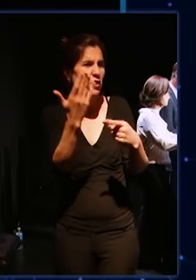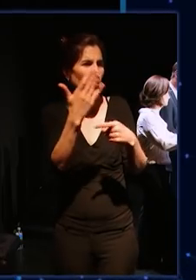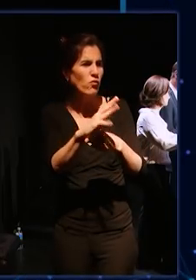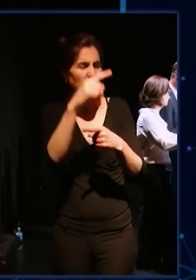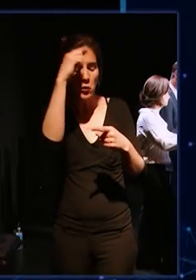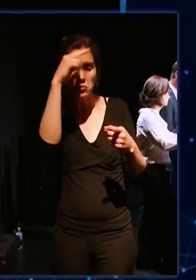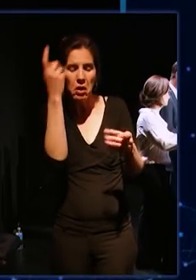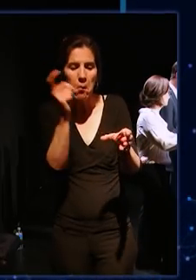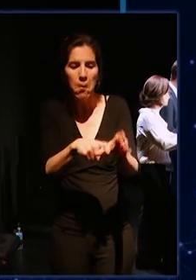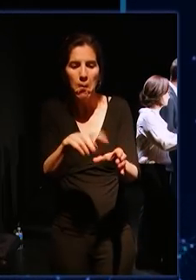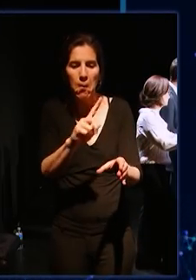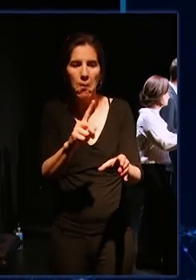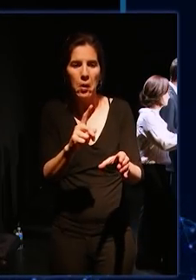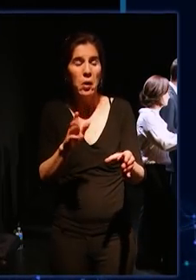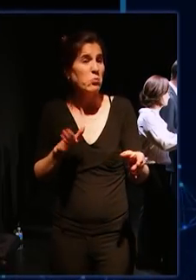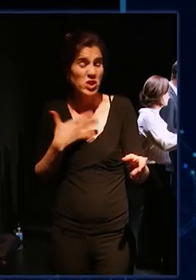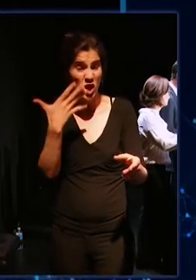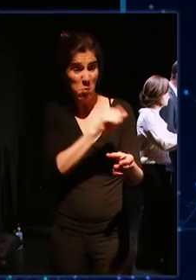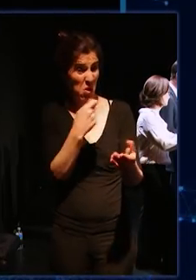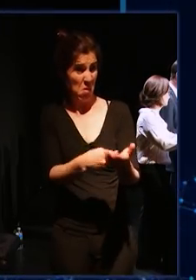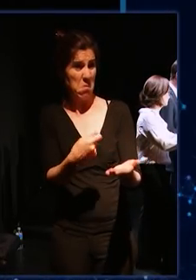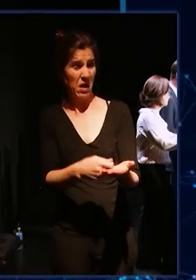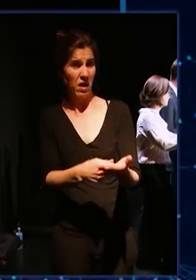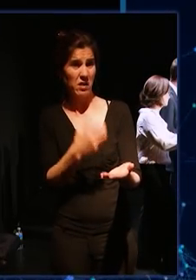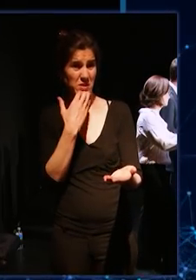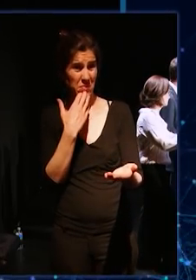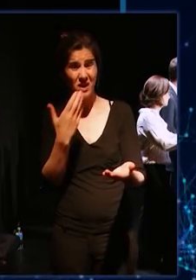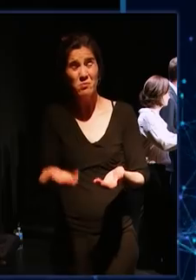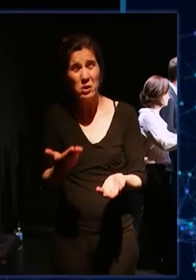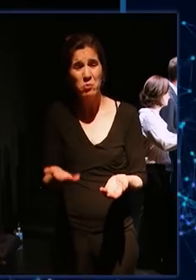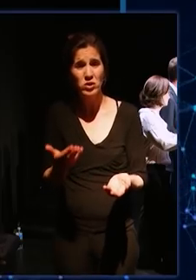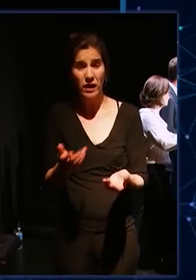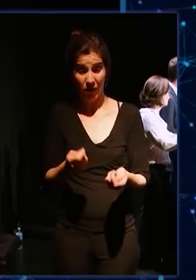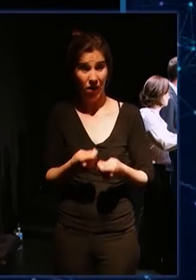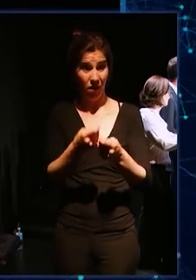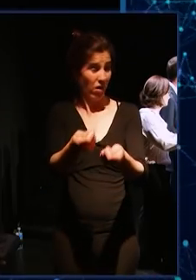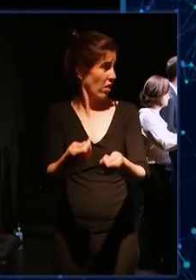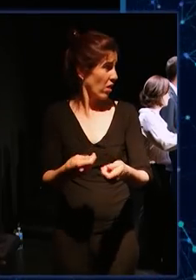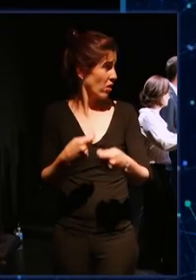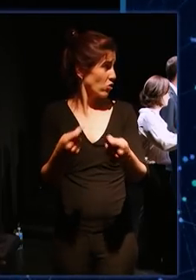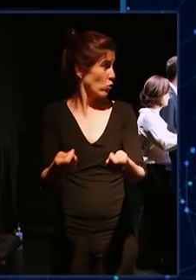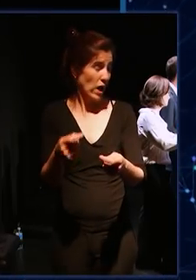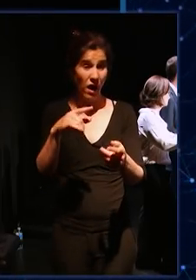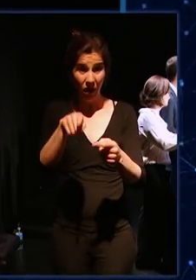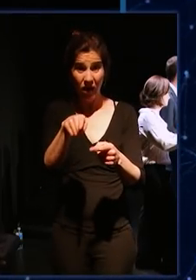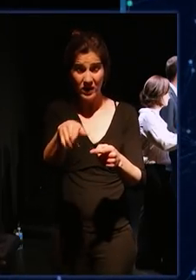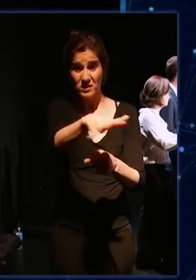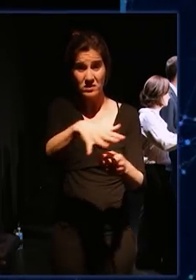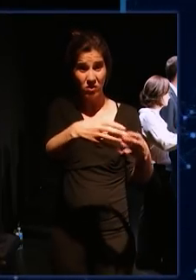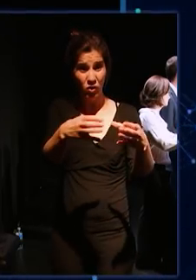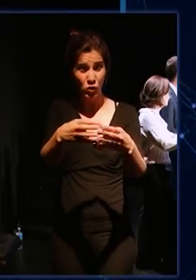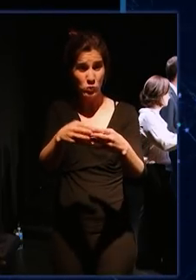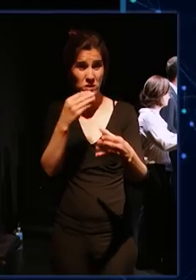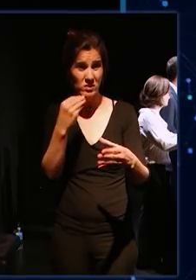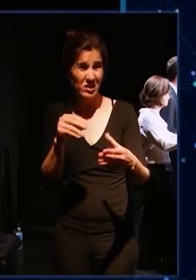ocio porque a lo mejor no tienen medios para ellos. Es muy importante ofrecer a esos sectores de la población más vulnerables un plan de ocio